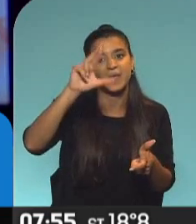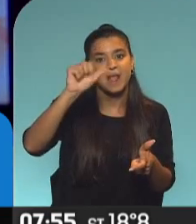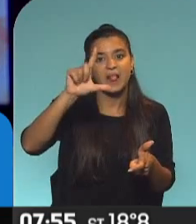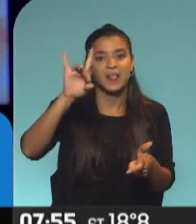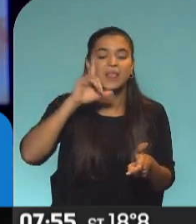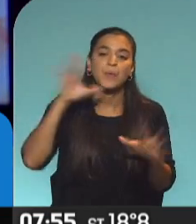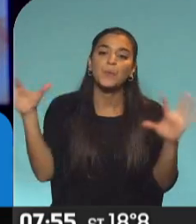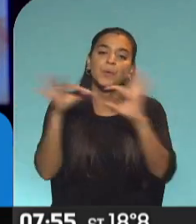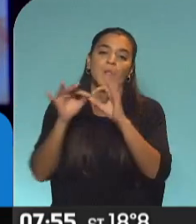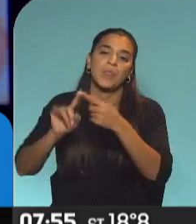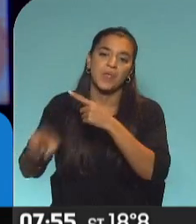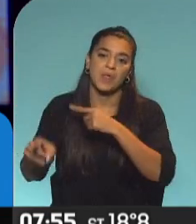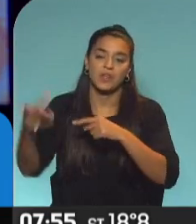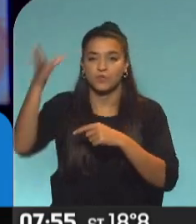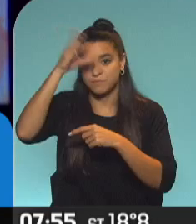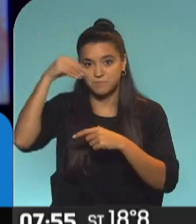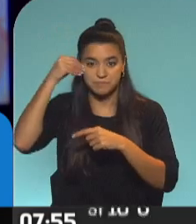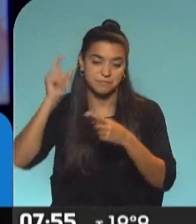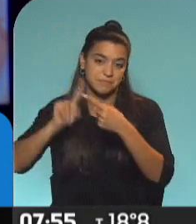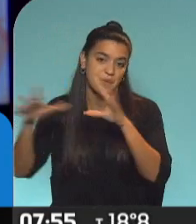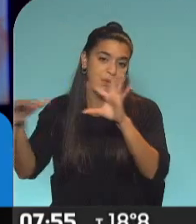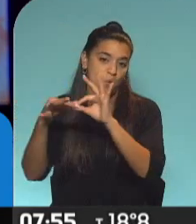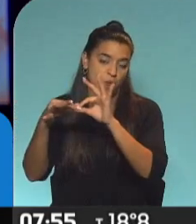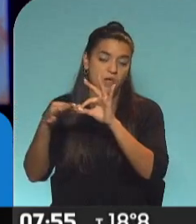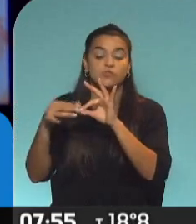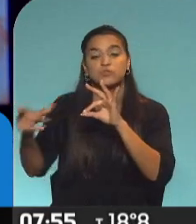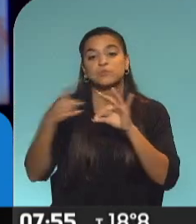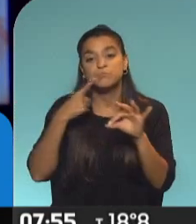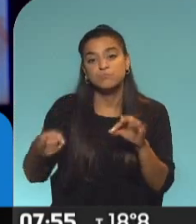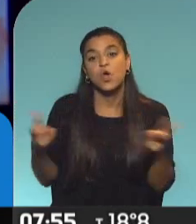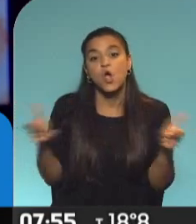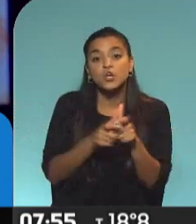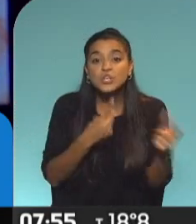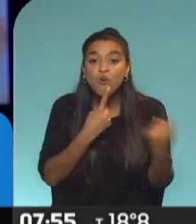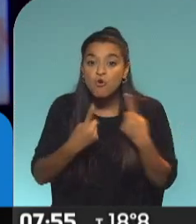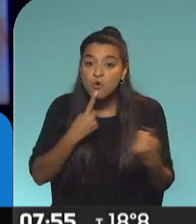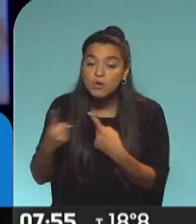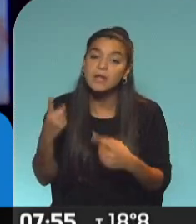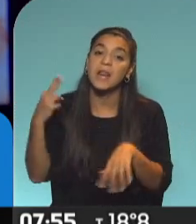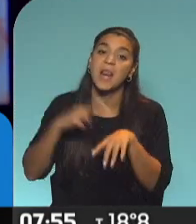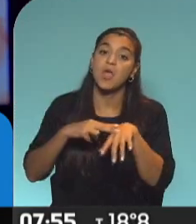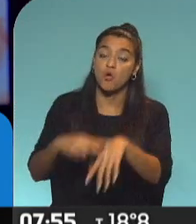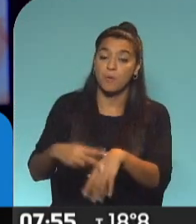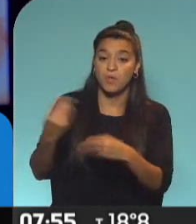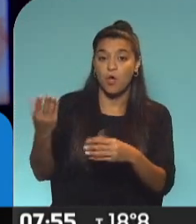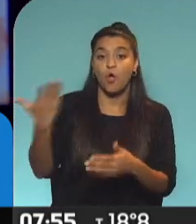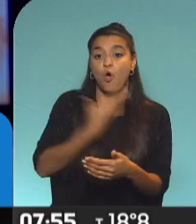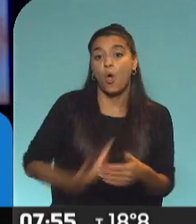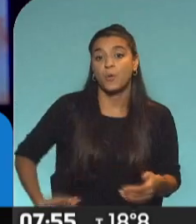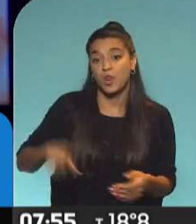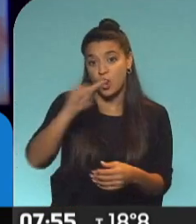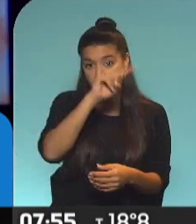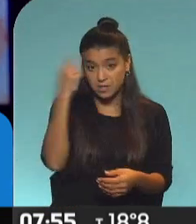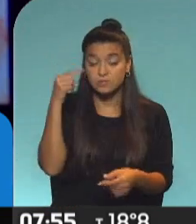de vincularlo directamente con cristina fernández de kirchner hay que decir que este consejo consultivo le recomendó al gobierno nacional